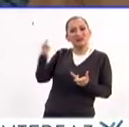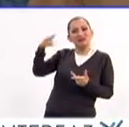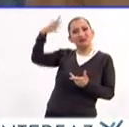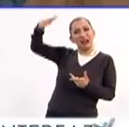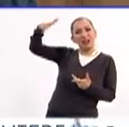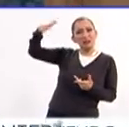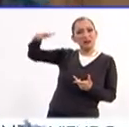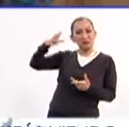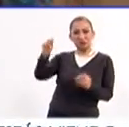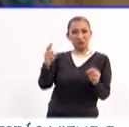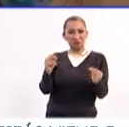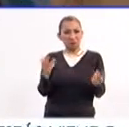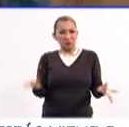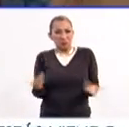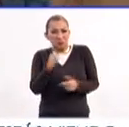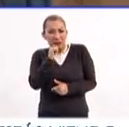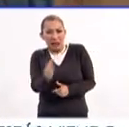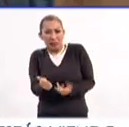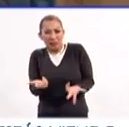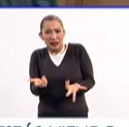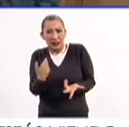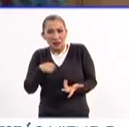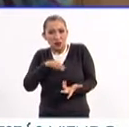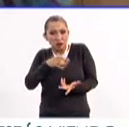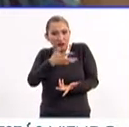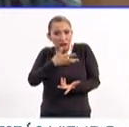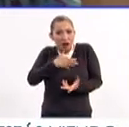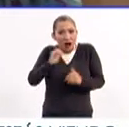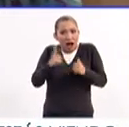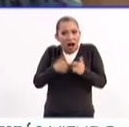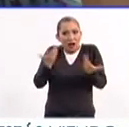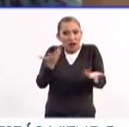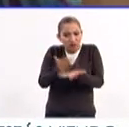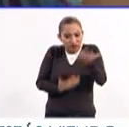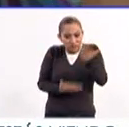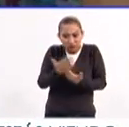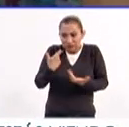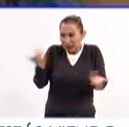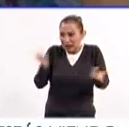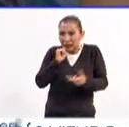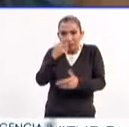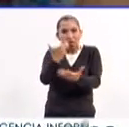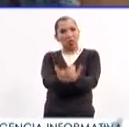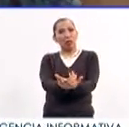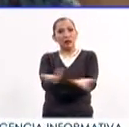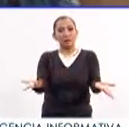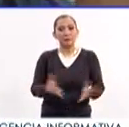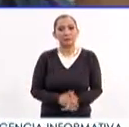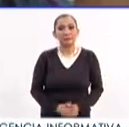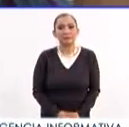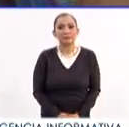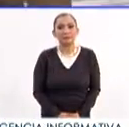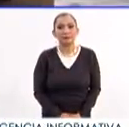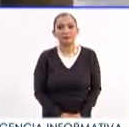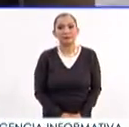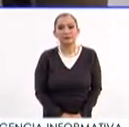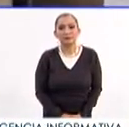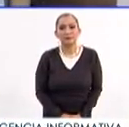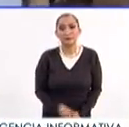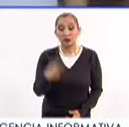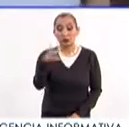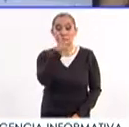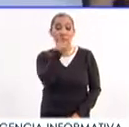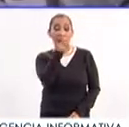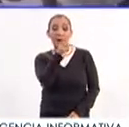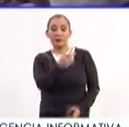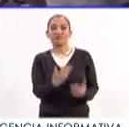we see that the adults aren't doing anything, we sort of need to do something or else nobody's going to do anything. En sus